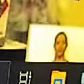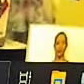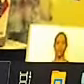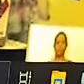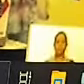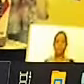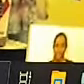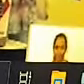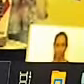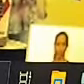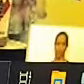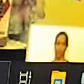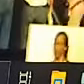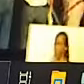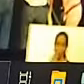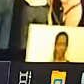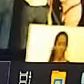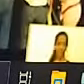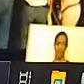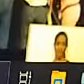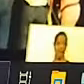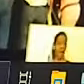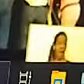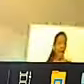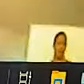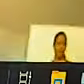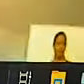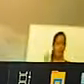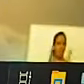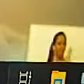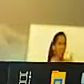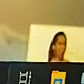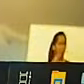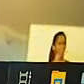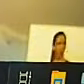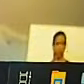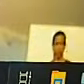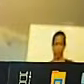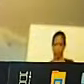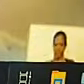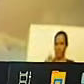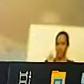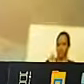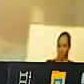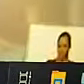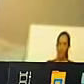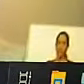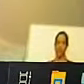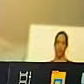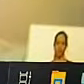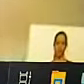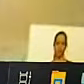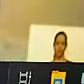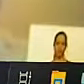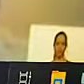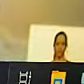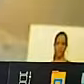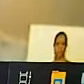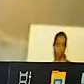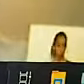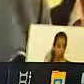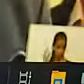veo ambiente, la gente está entretenida en otras cosas. Incluso te debo decir también esto a Soto Moche, que esto no se va a enterar